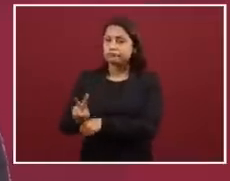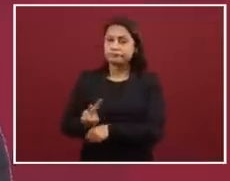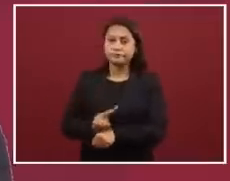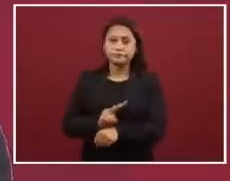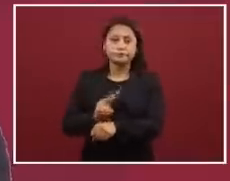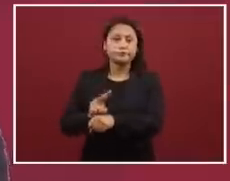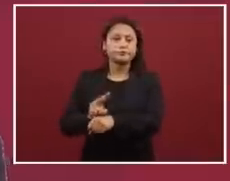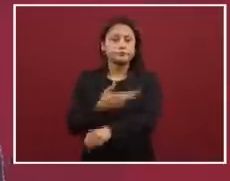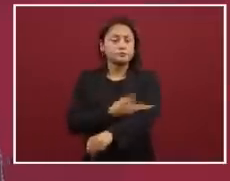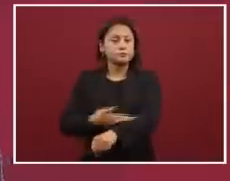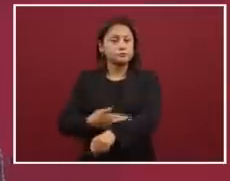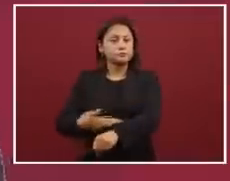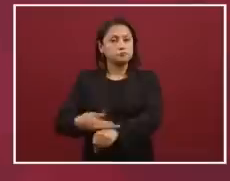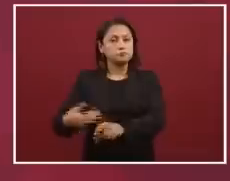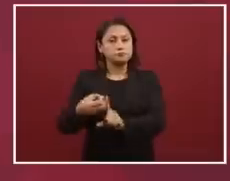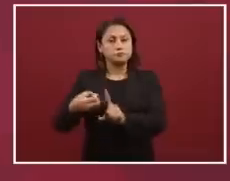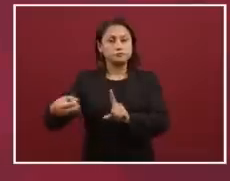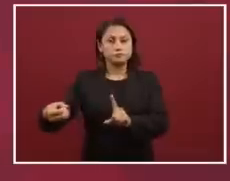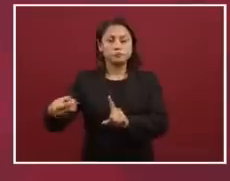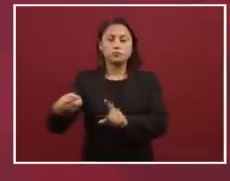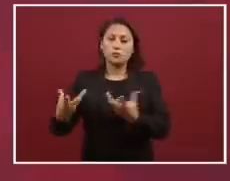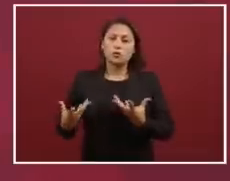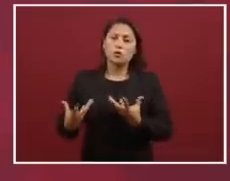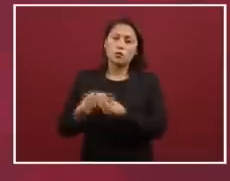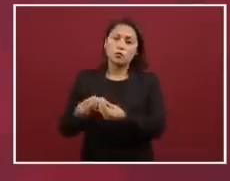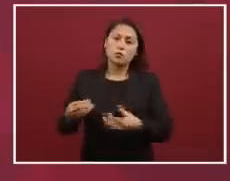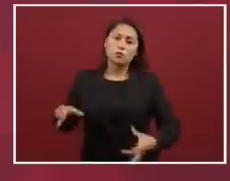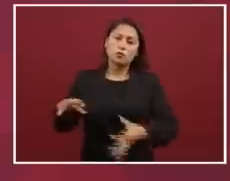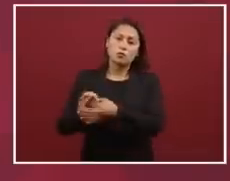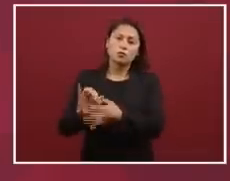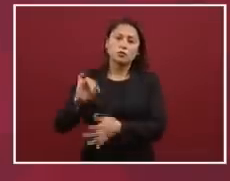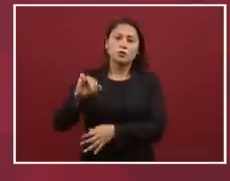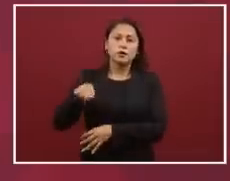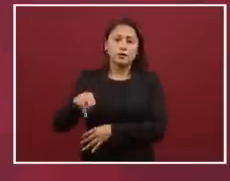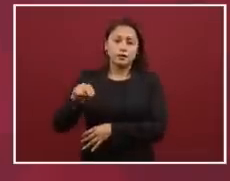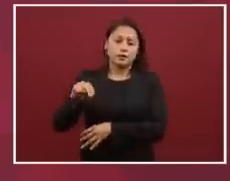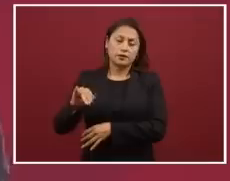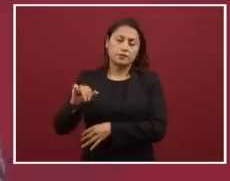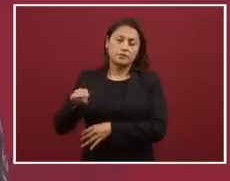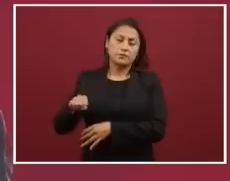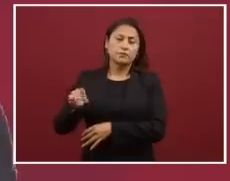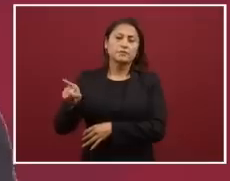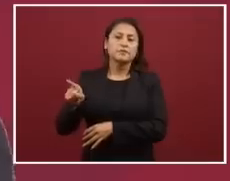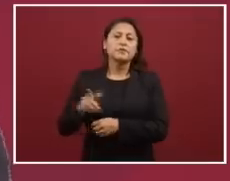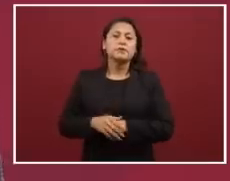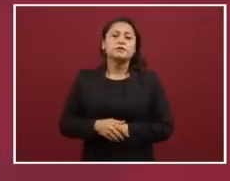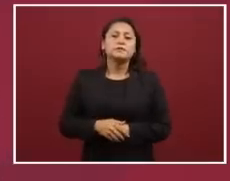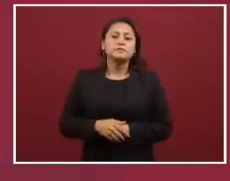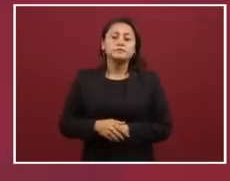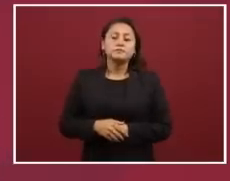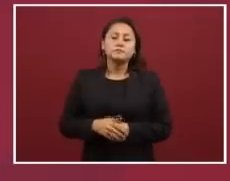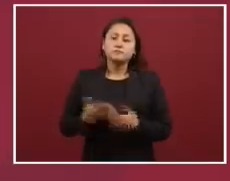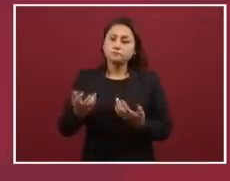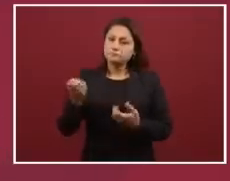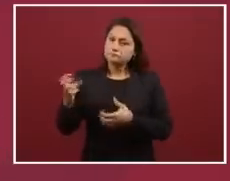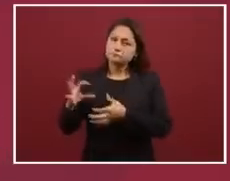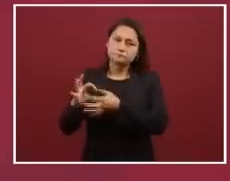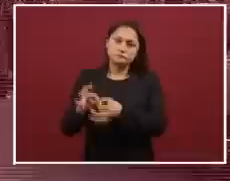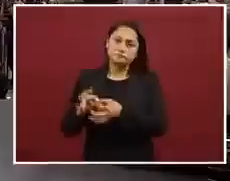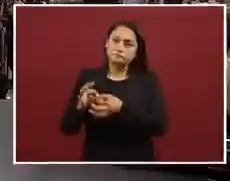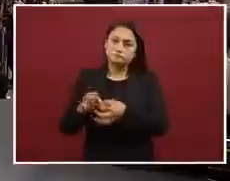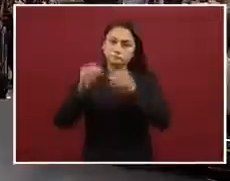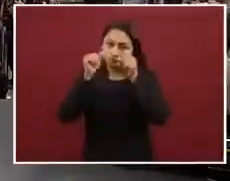atención a eso y coordinados desde luego con la Federación, con el Instituto Nacional de Migración. Y ese es lo que nosotros estamos